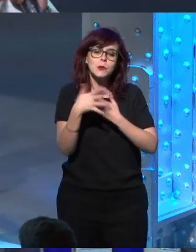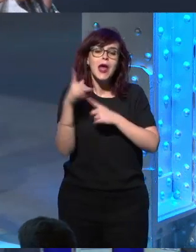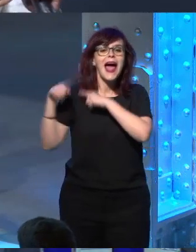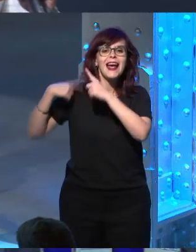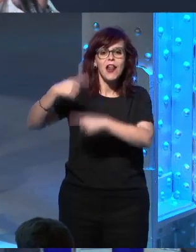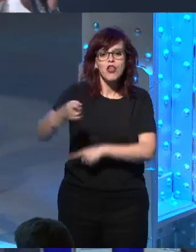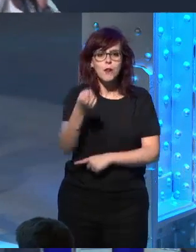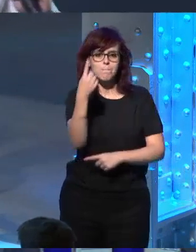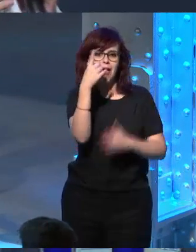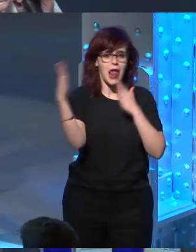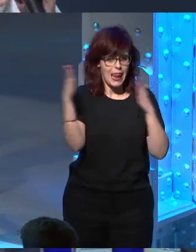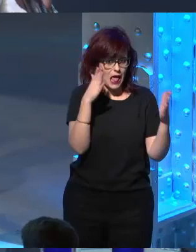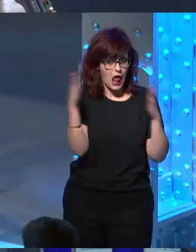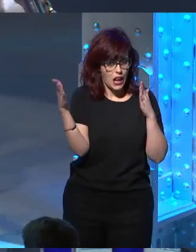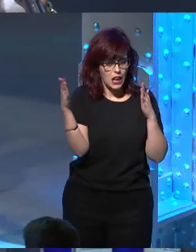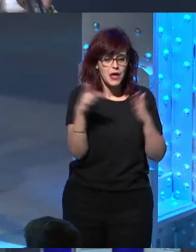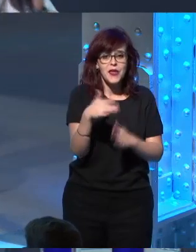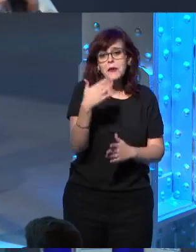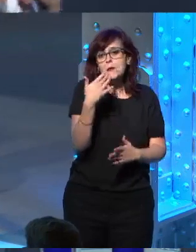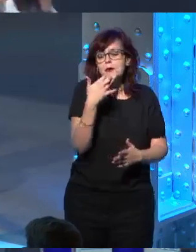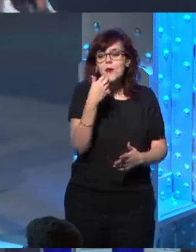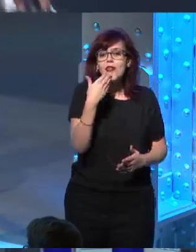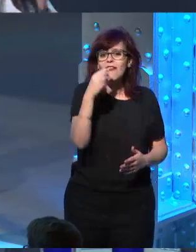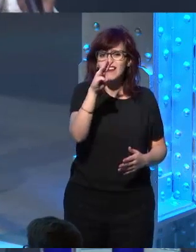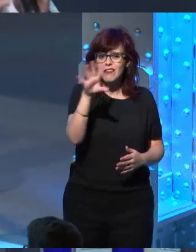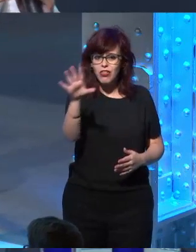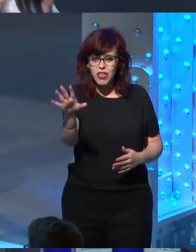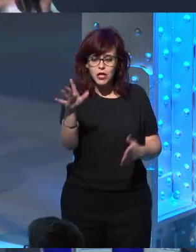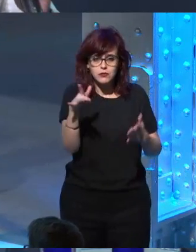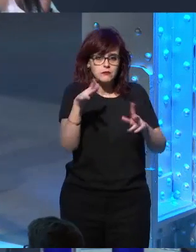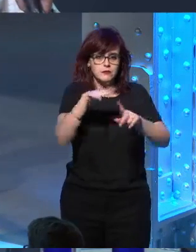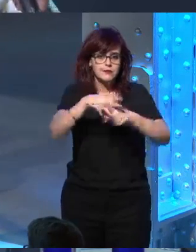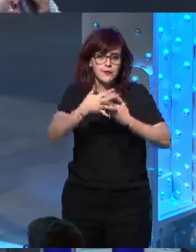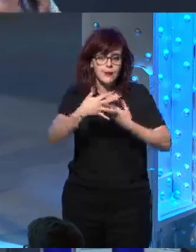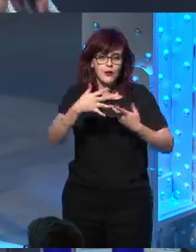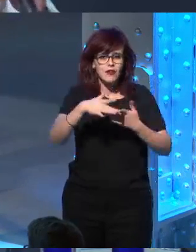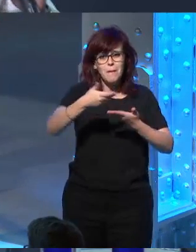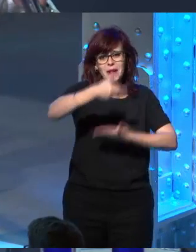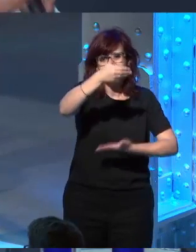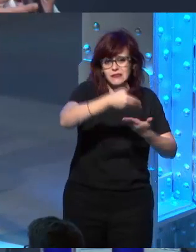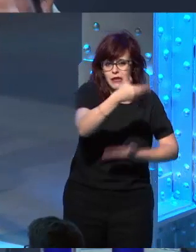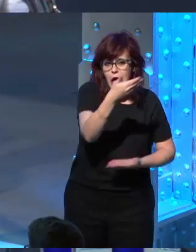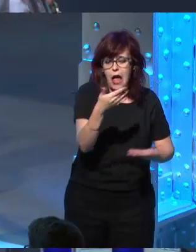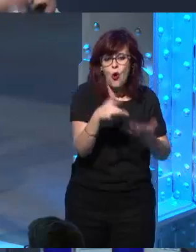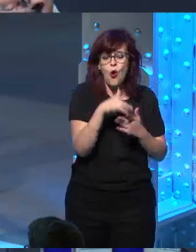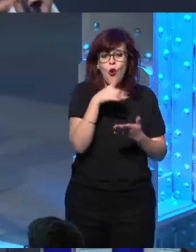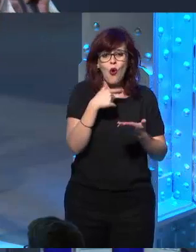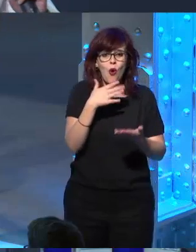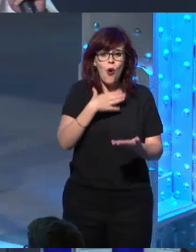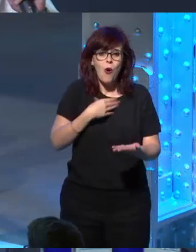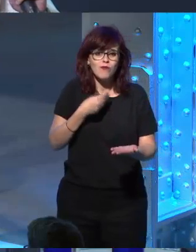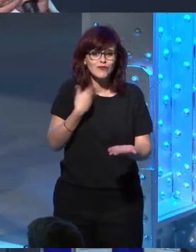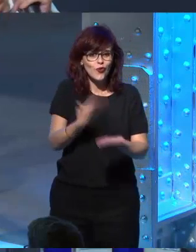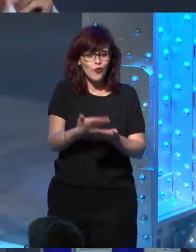define, sino 35 años, que están hartos de ese tipo de prensa o de documentos